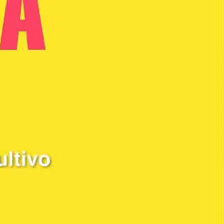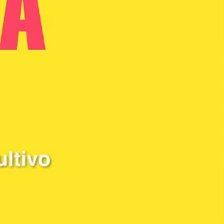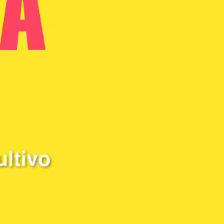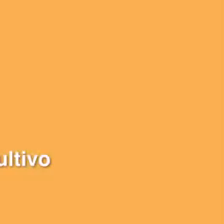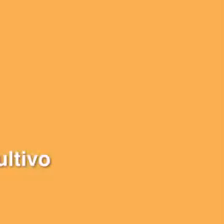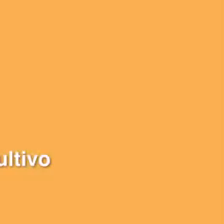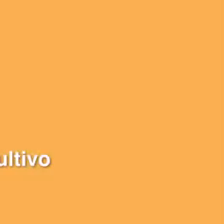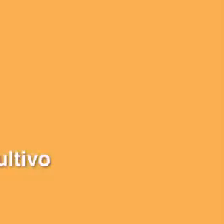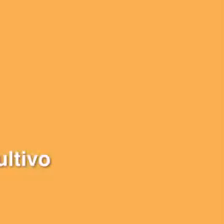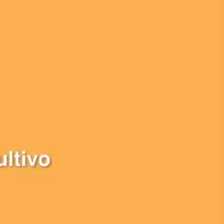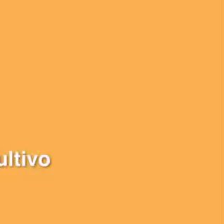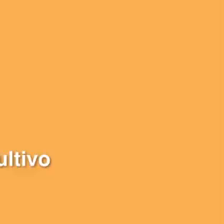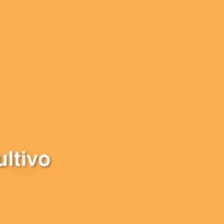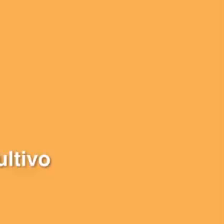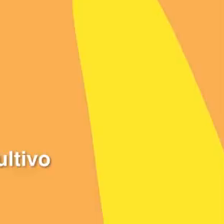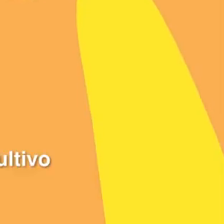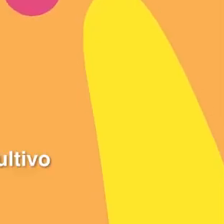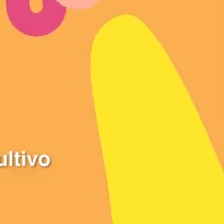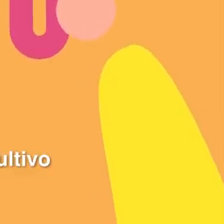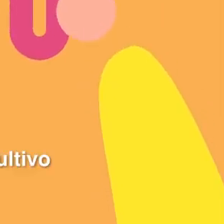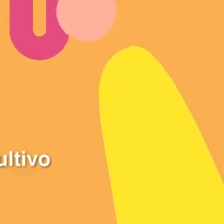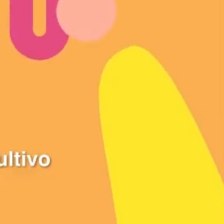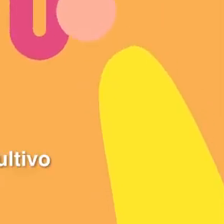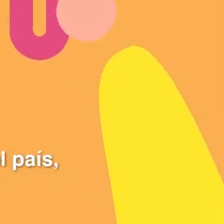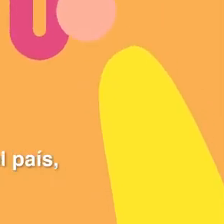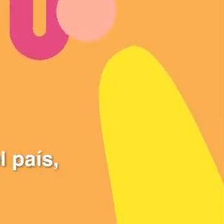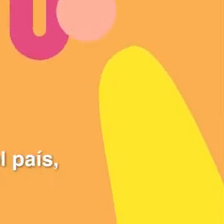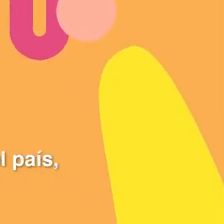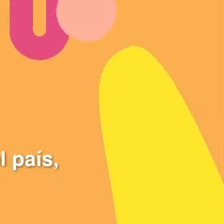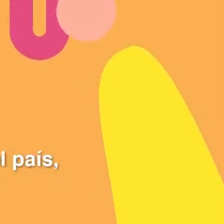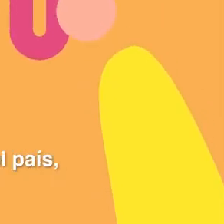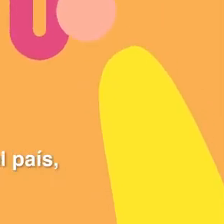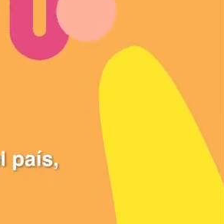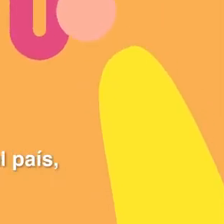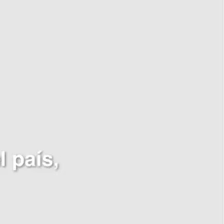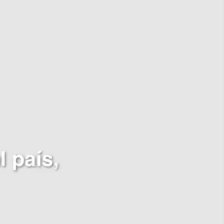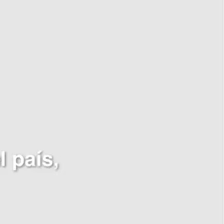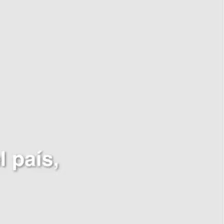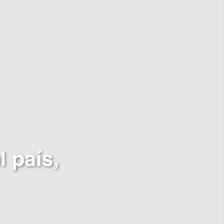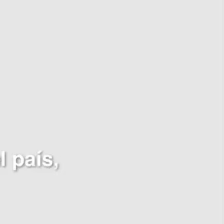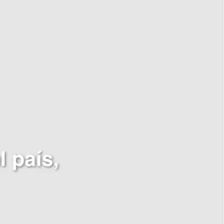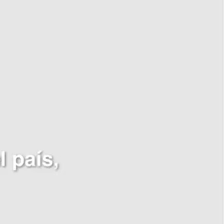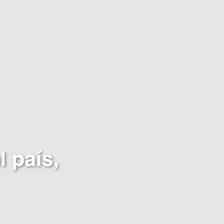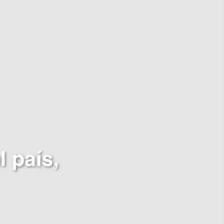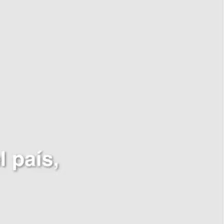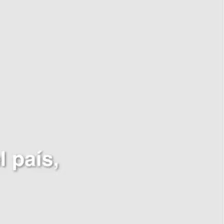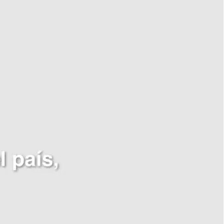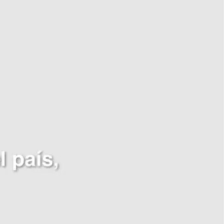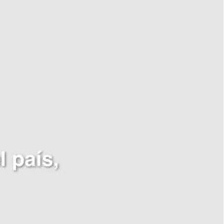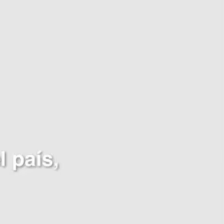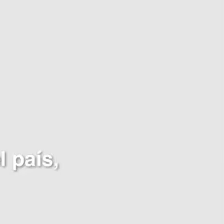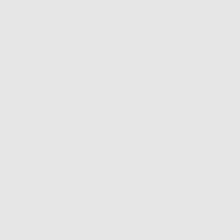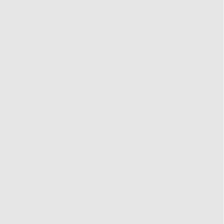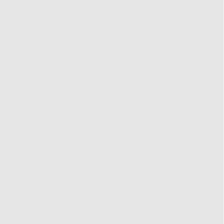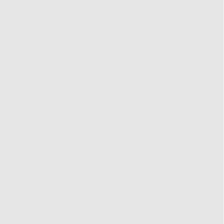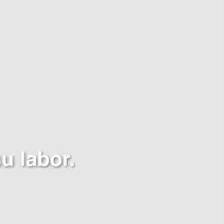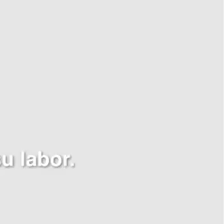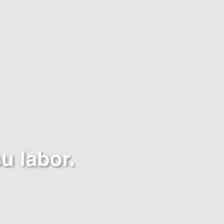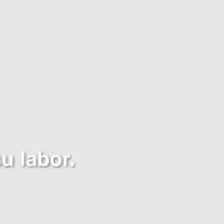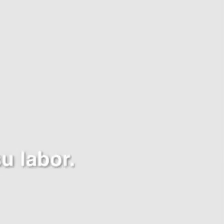adolescencia. Hoy la Defensoría de la Niñez cuenta con un consejo consultivo del que son parte 6 adolescentes de distintas regiones del